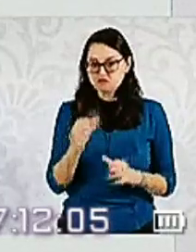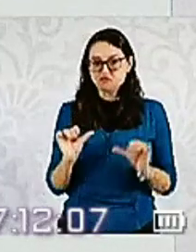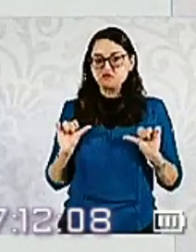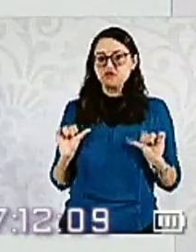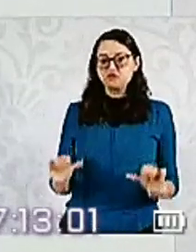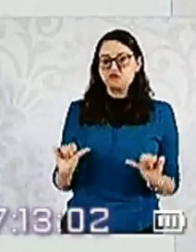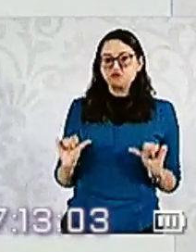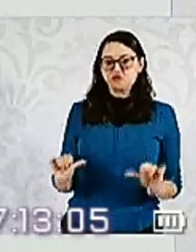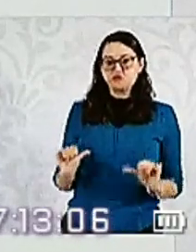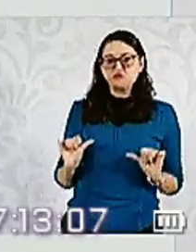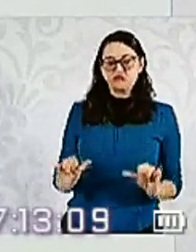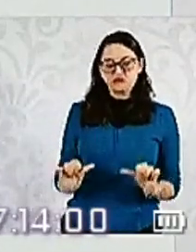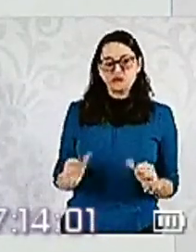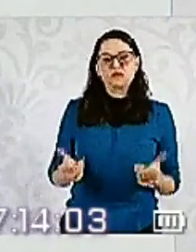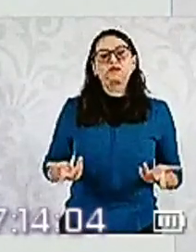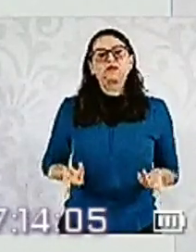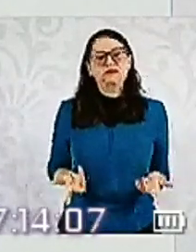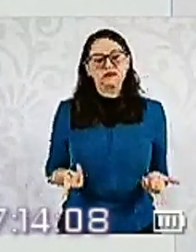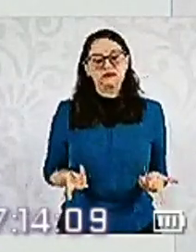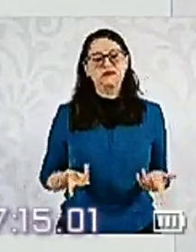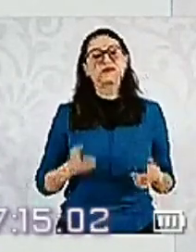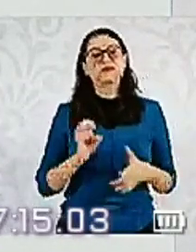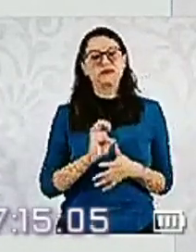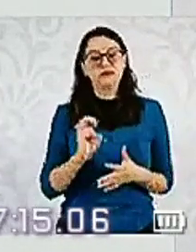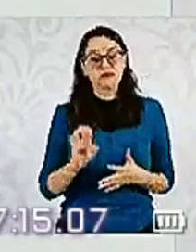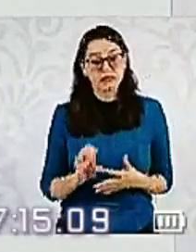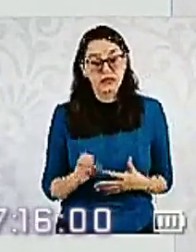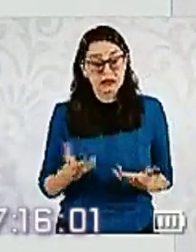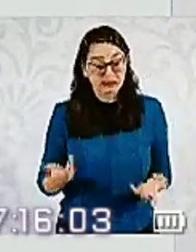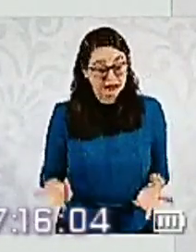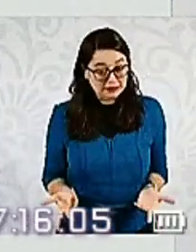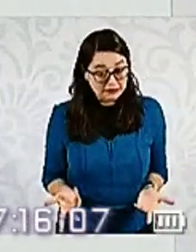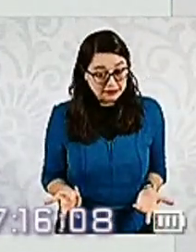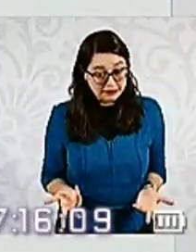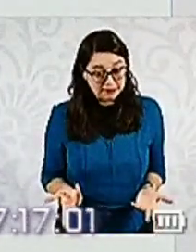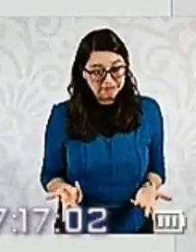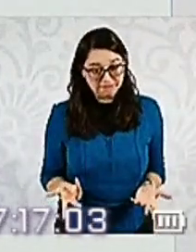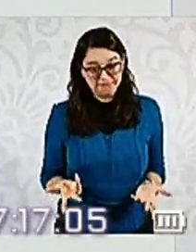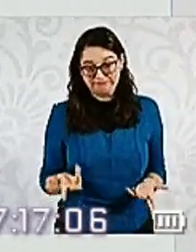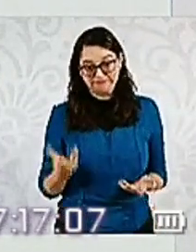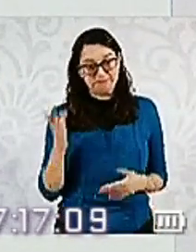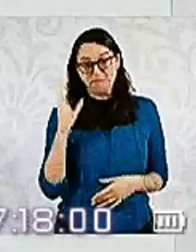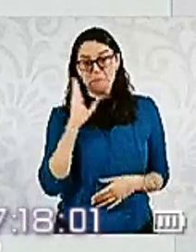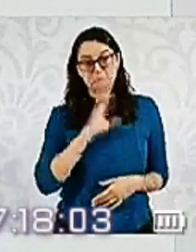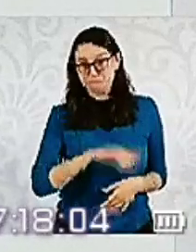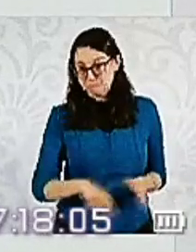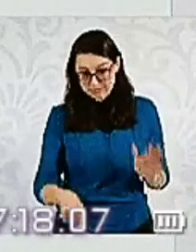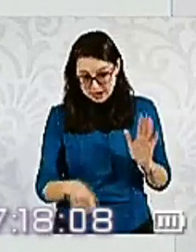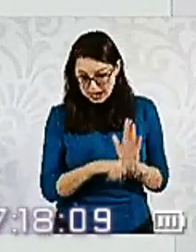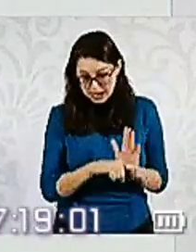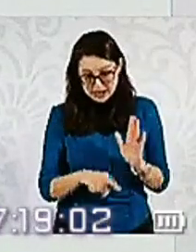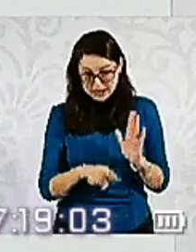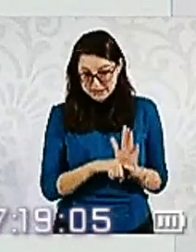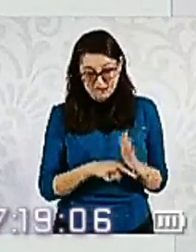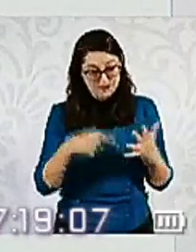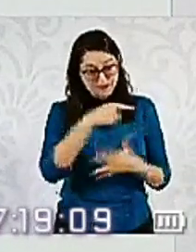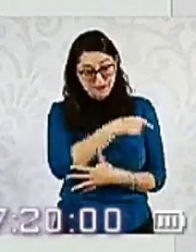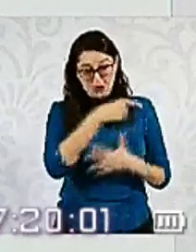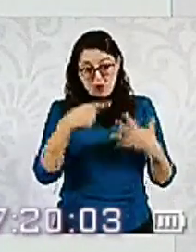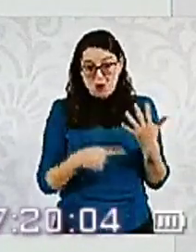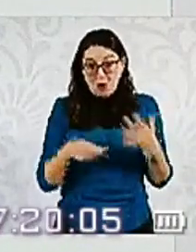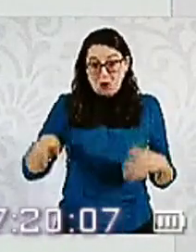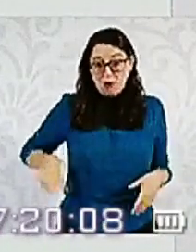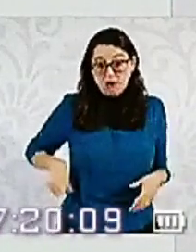impunidad y se regresa. Entonces, eso es malo porque afecta prácticamente todas las actuaciones del